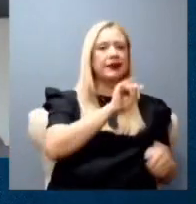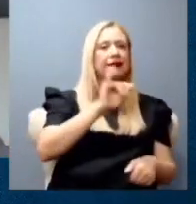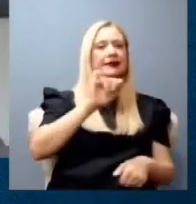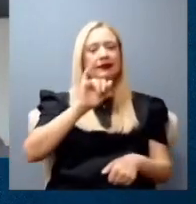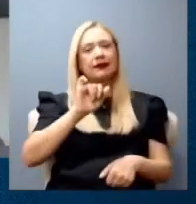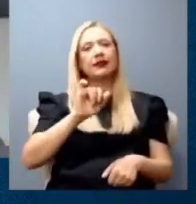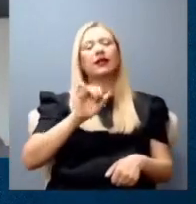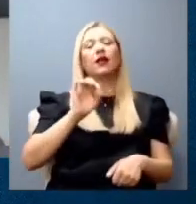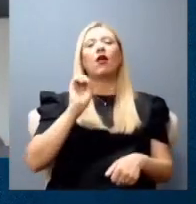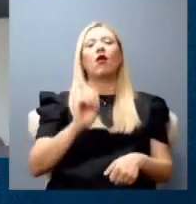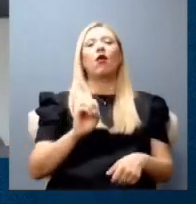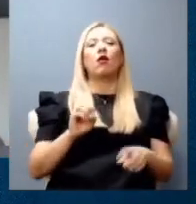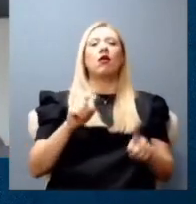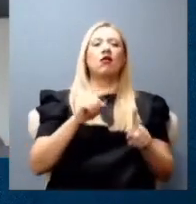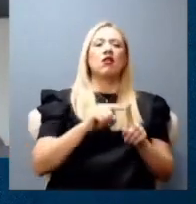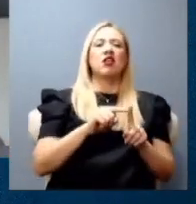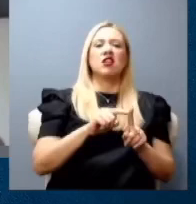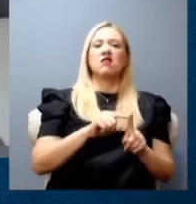la otra,